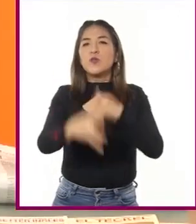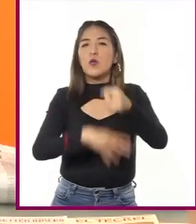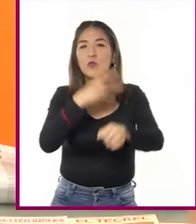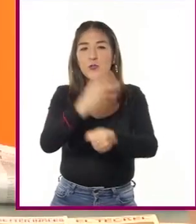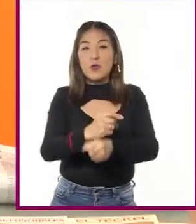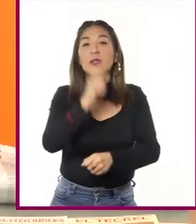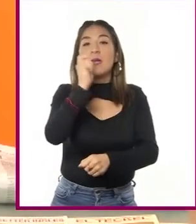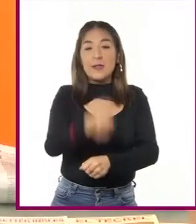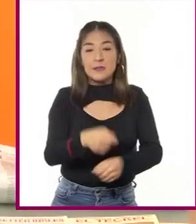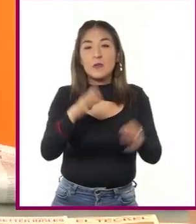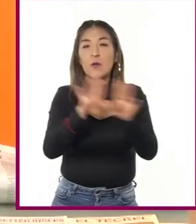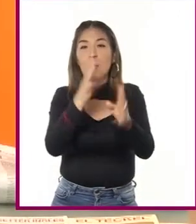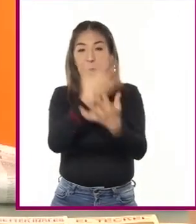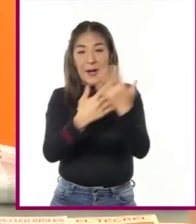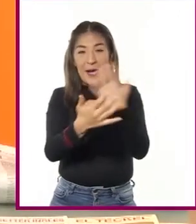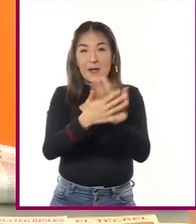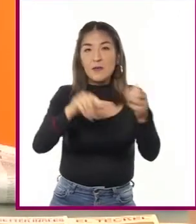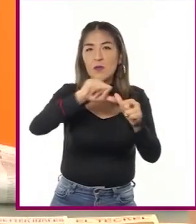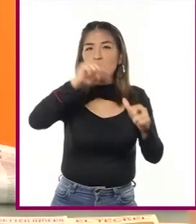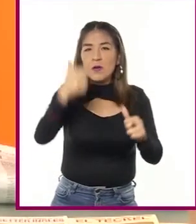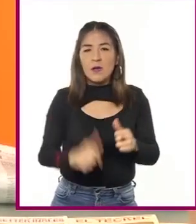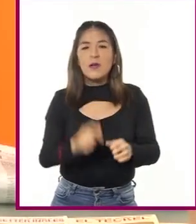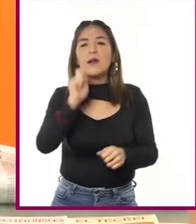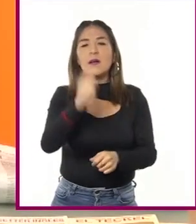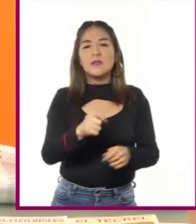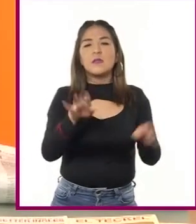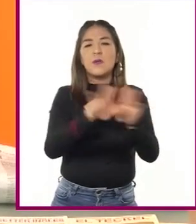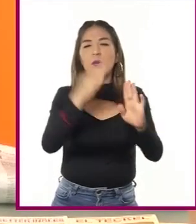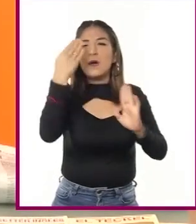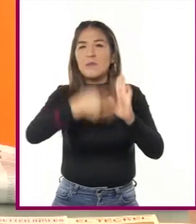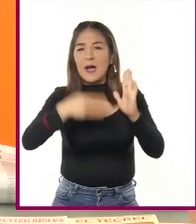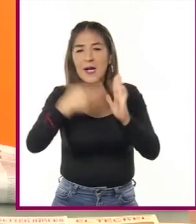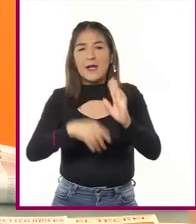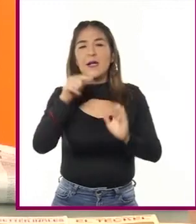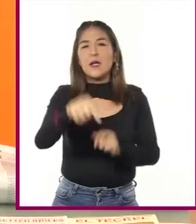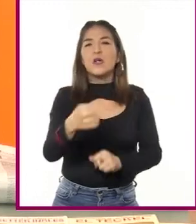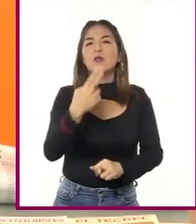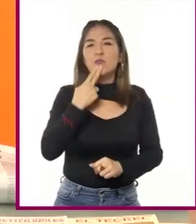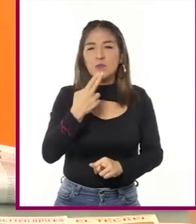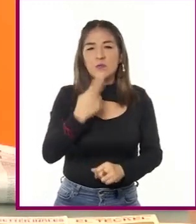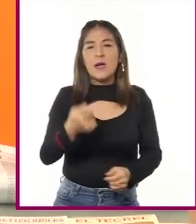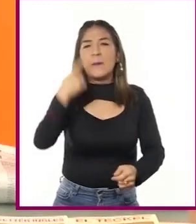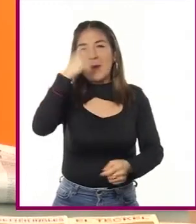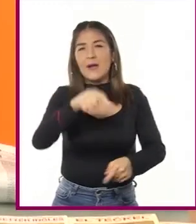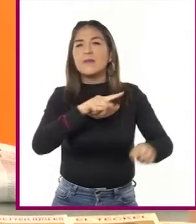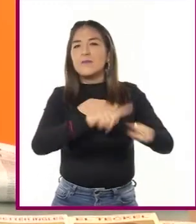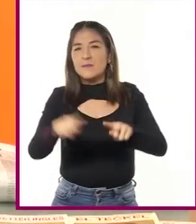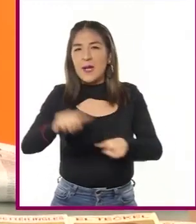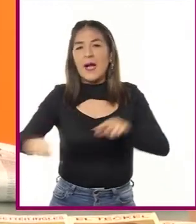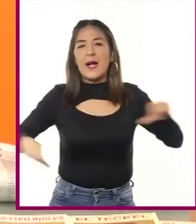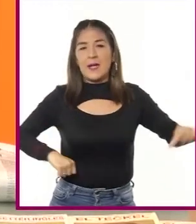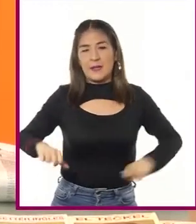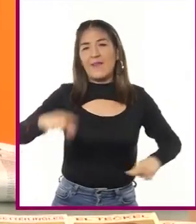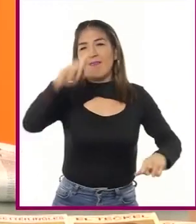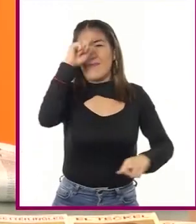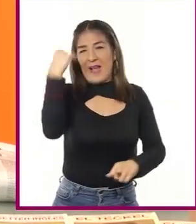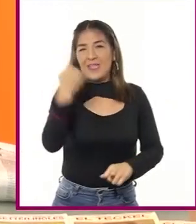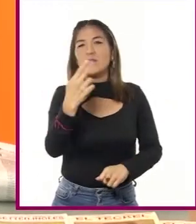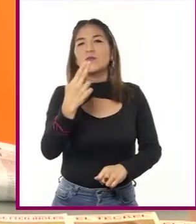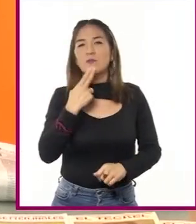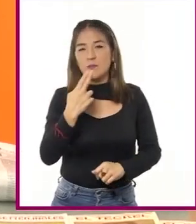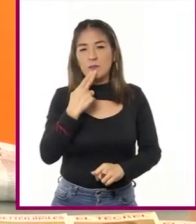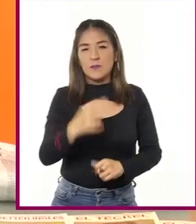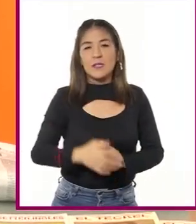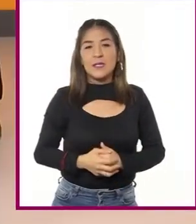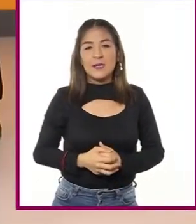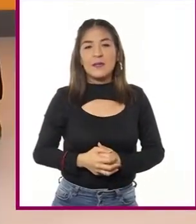de manera artesanal, las herramientas y máquinas que se emplean en su elaboración deben ser fáciles de utilizar